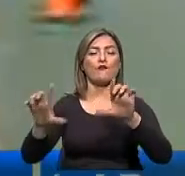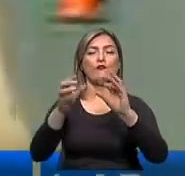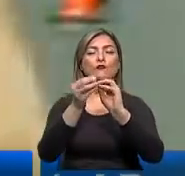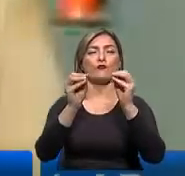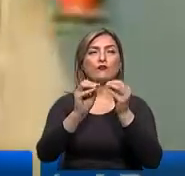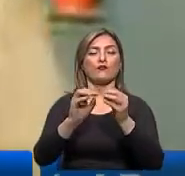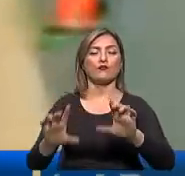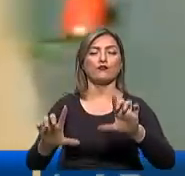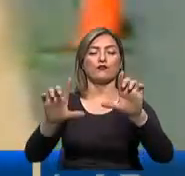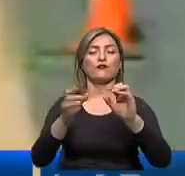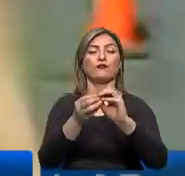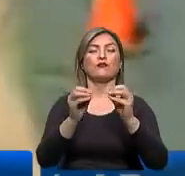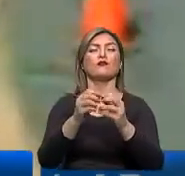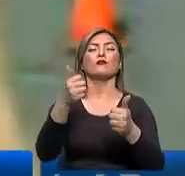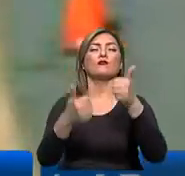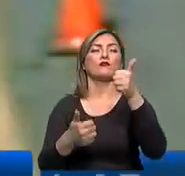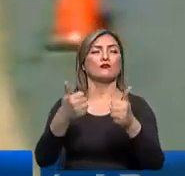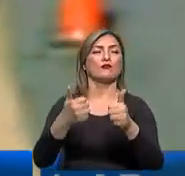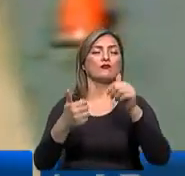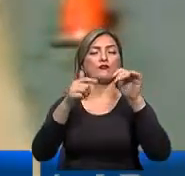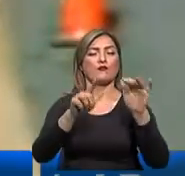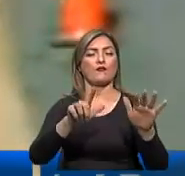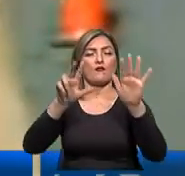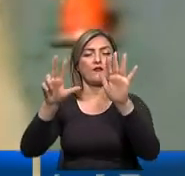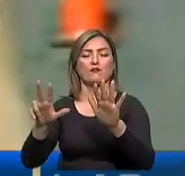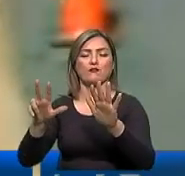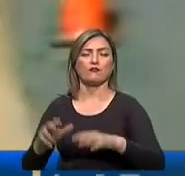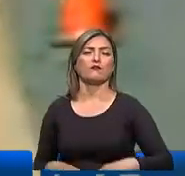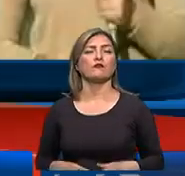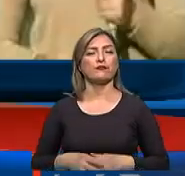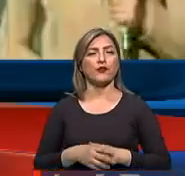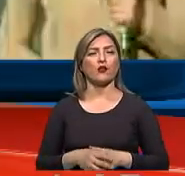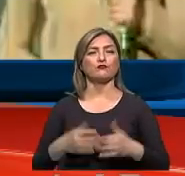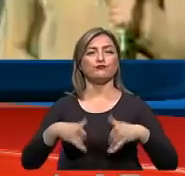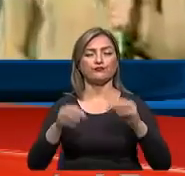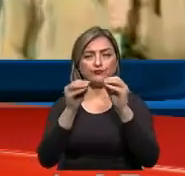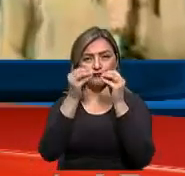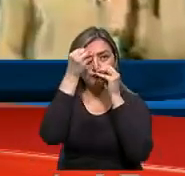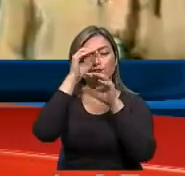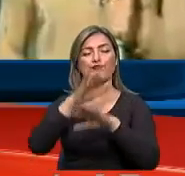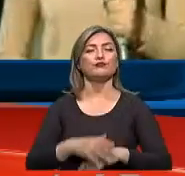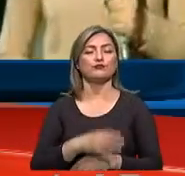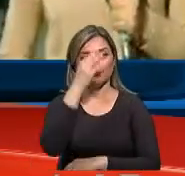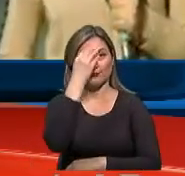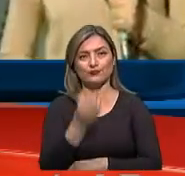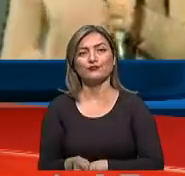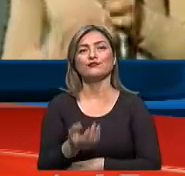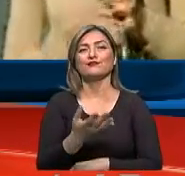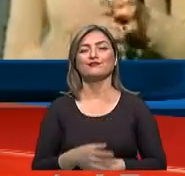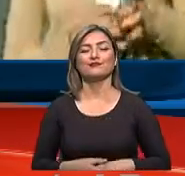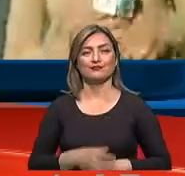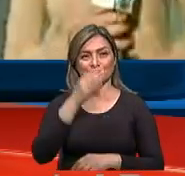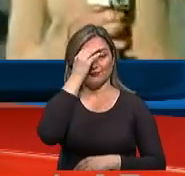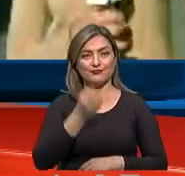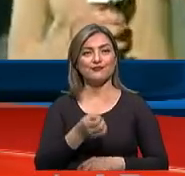los vehículos cuyo último dígito de su placa termina en 7 y 8. Con esta información regresamos Estudios. Buenos días. Buenos